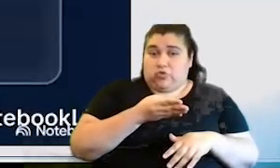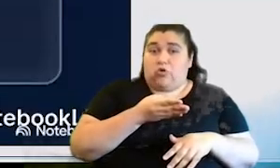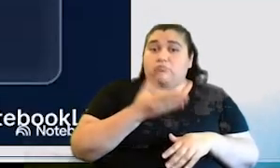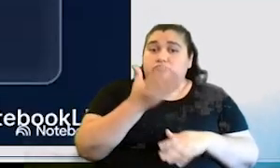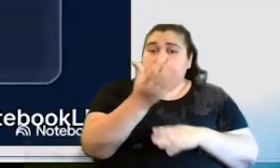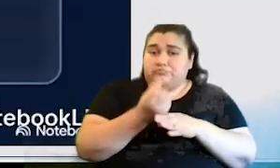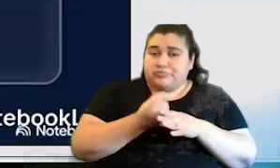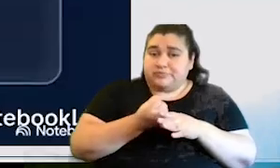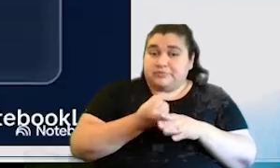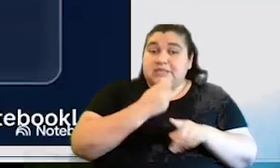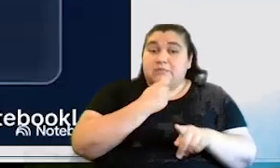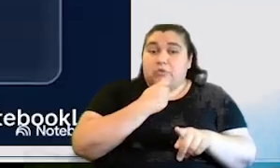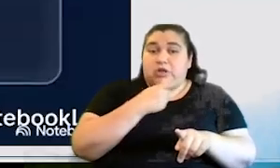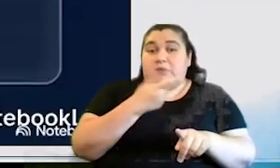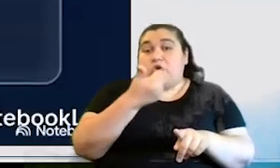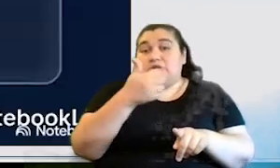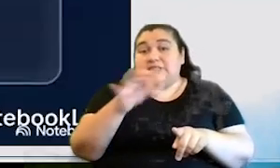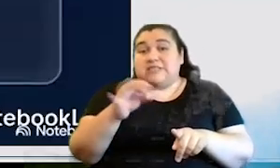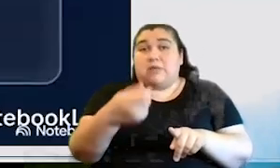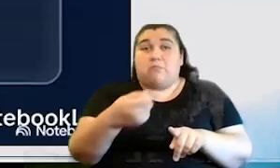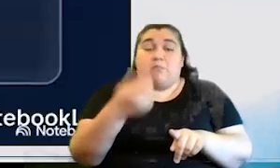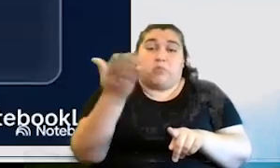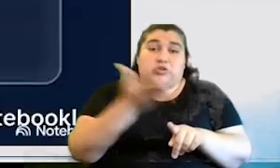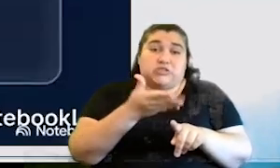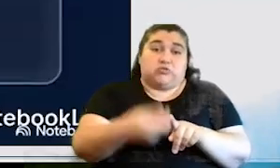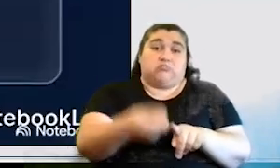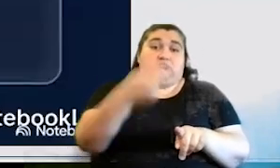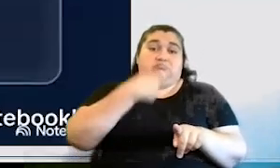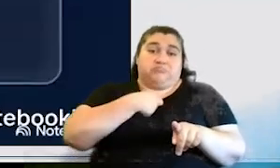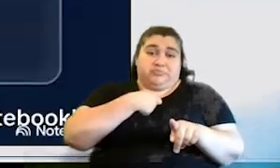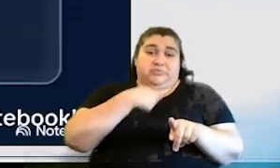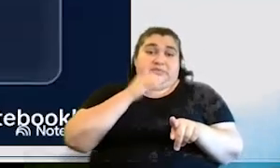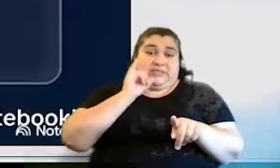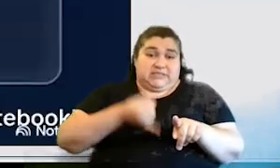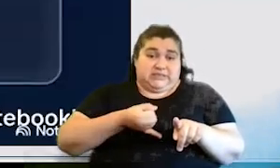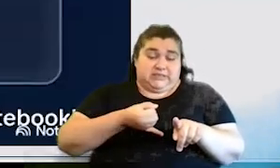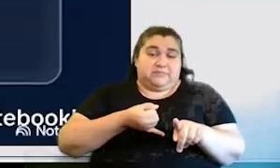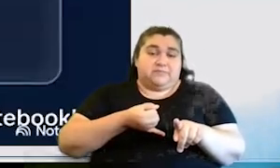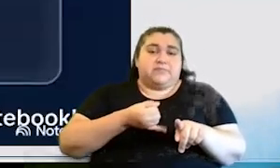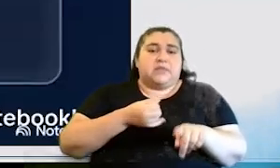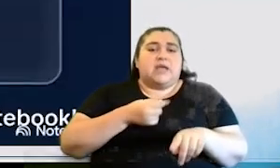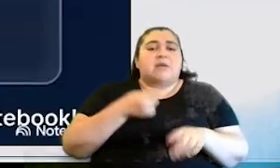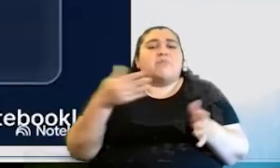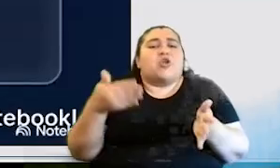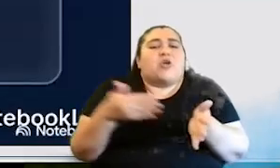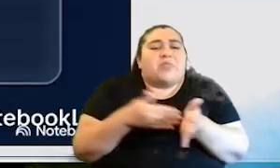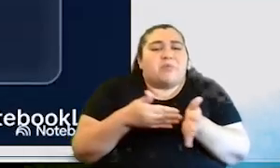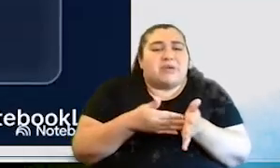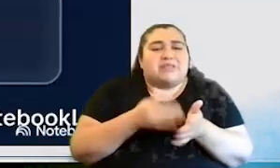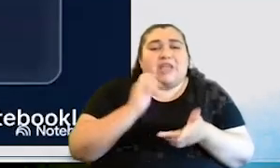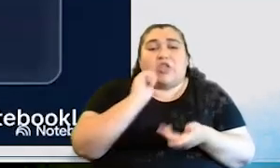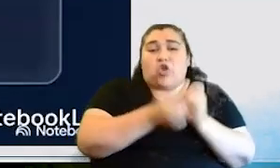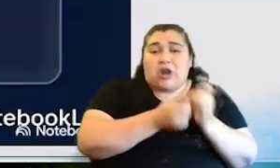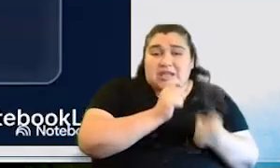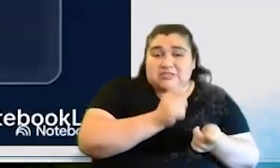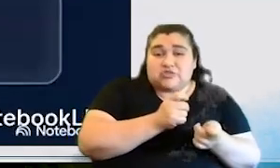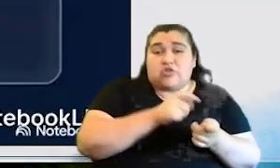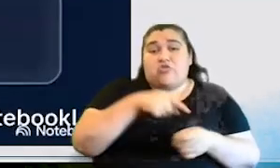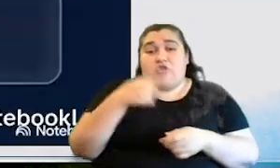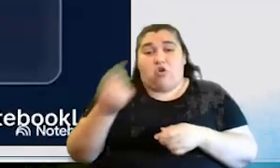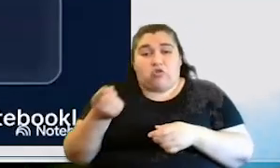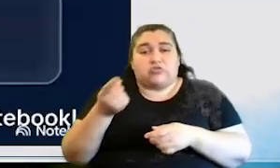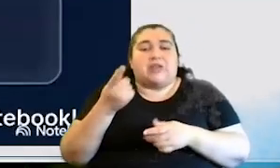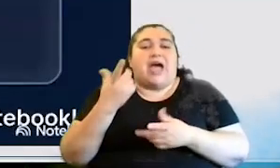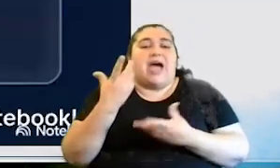Si me reintegran el 60, puedo deducir el otro 40, o sea que tendría un beneficio sobre el total. Pero en ambos casos, tanto en donaciones como en honorarios de